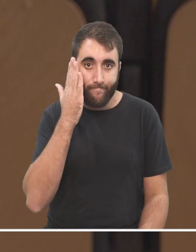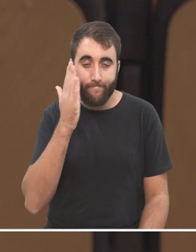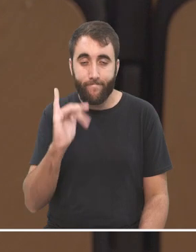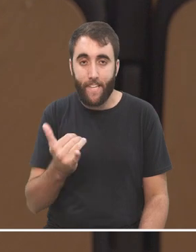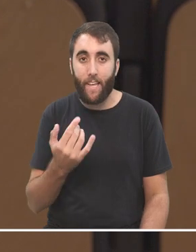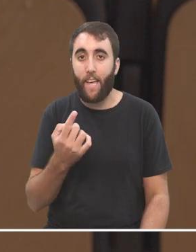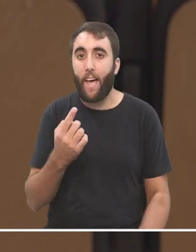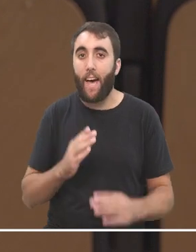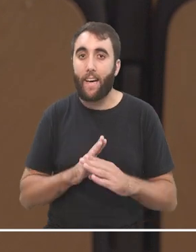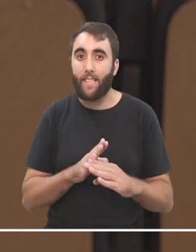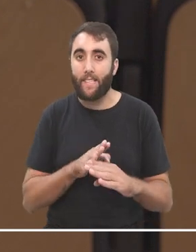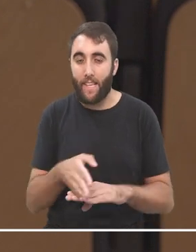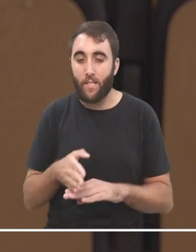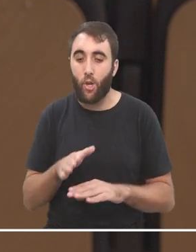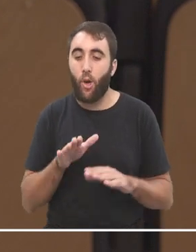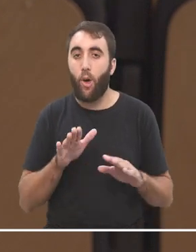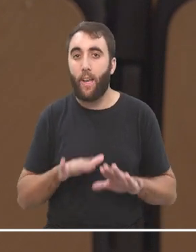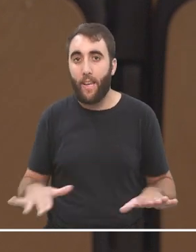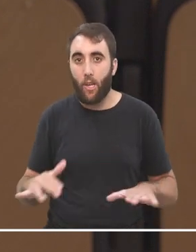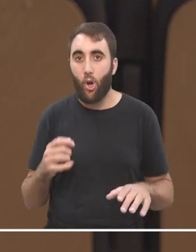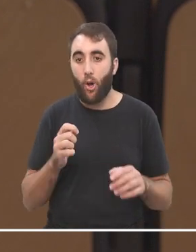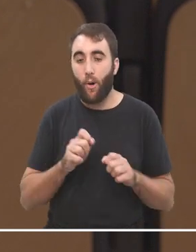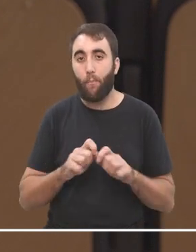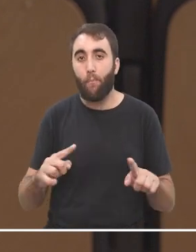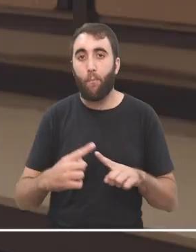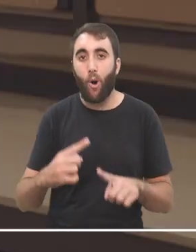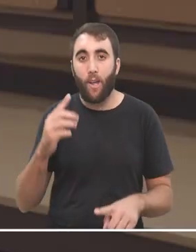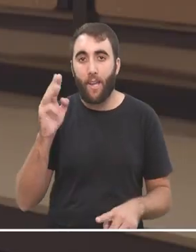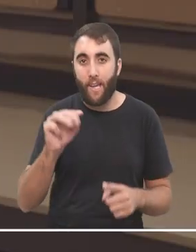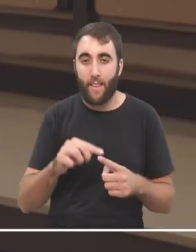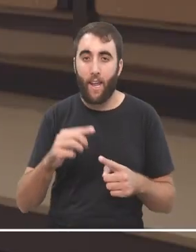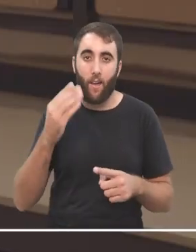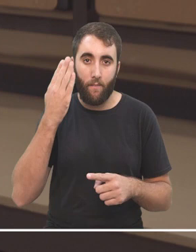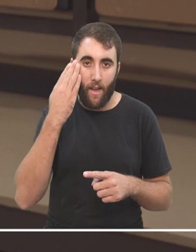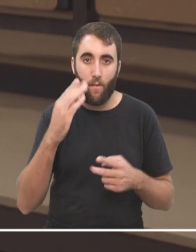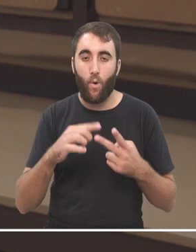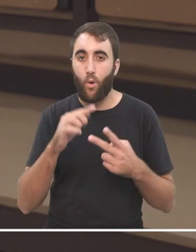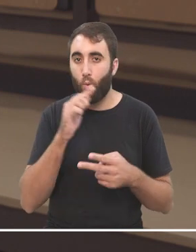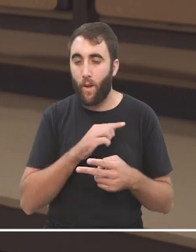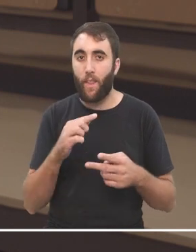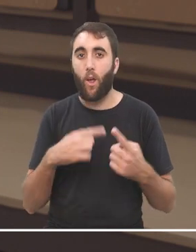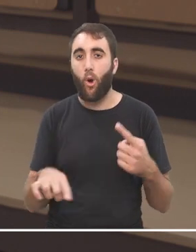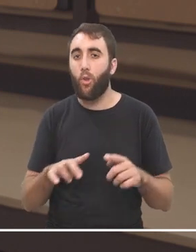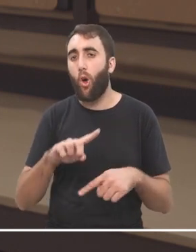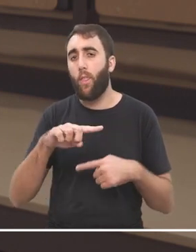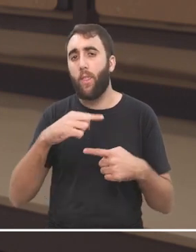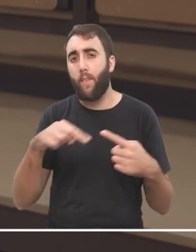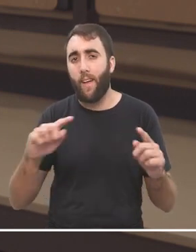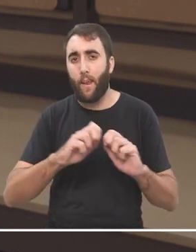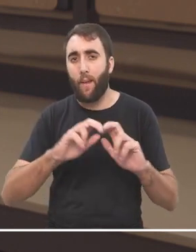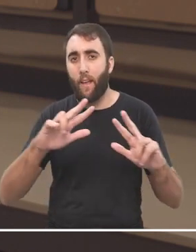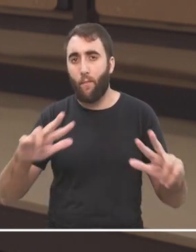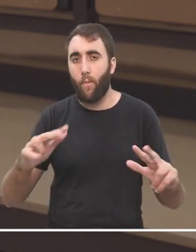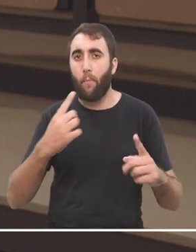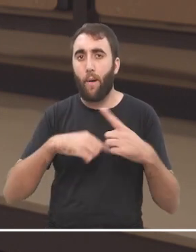El acceso a menores a través de redes sociales, a través de distintas plataformas por parte